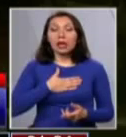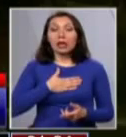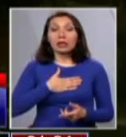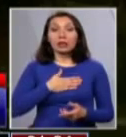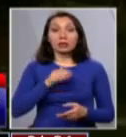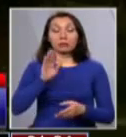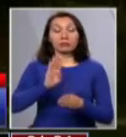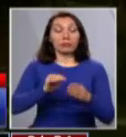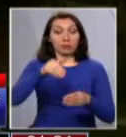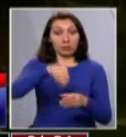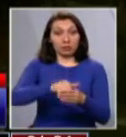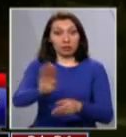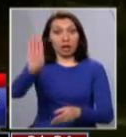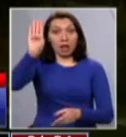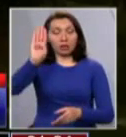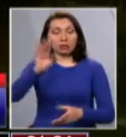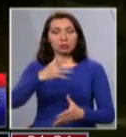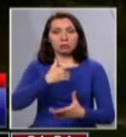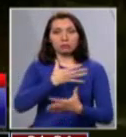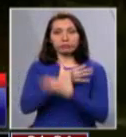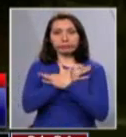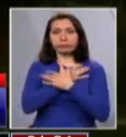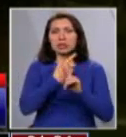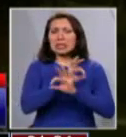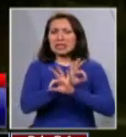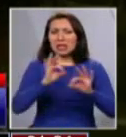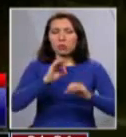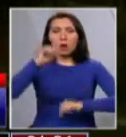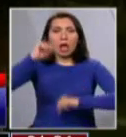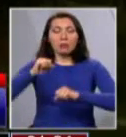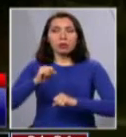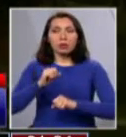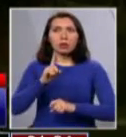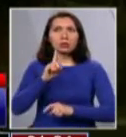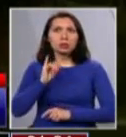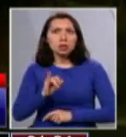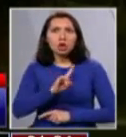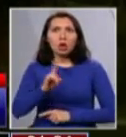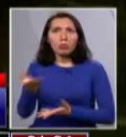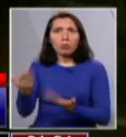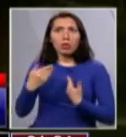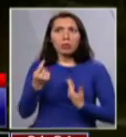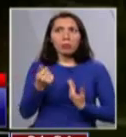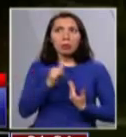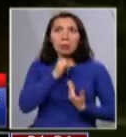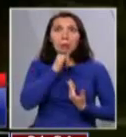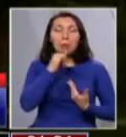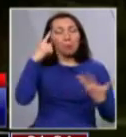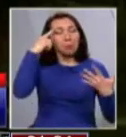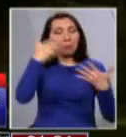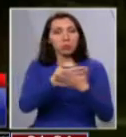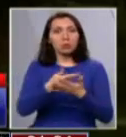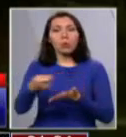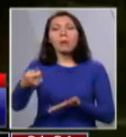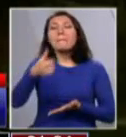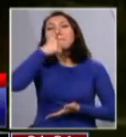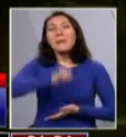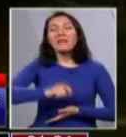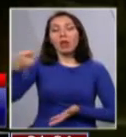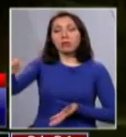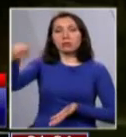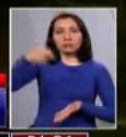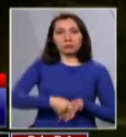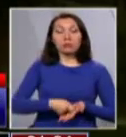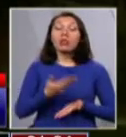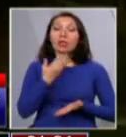candidato no quede atado con ninguna empresa no tiene cómo saber si le dieron o no le dieron pero también había una protección